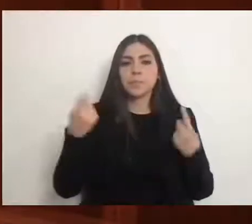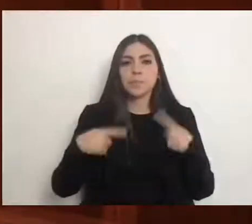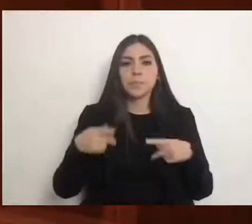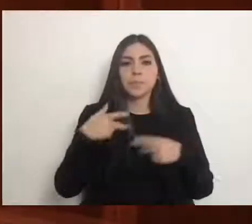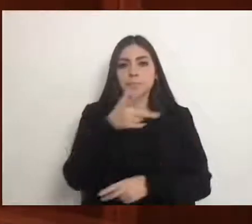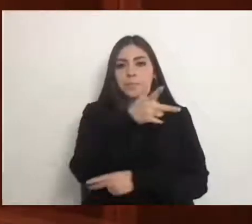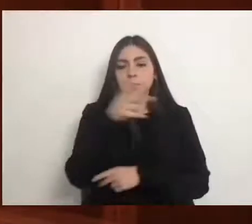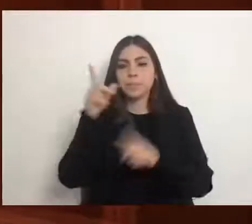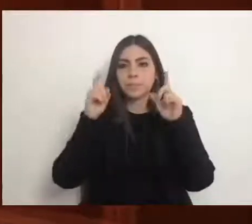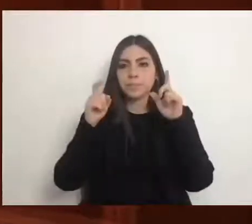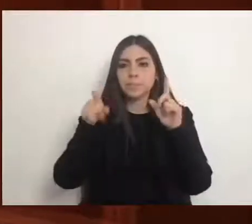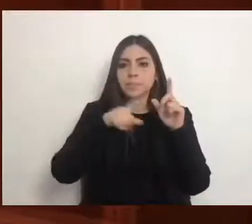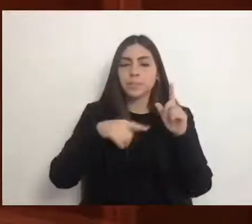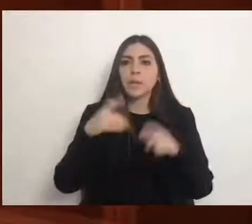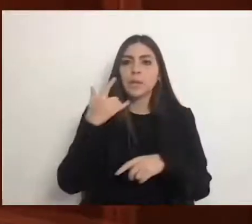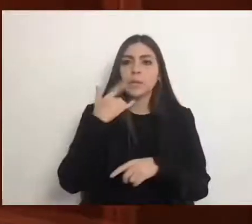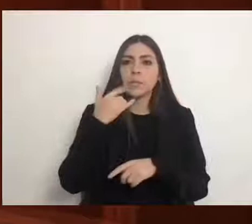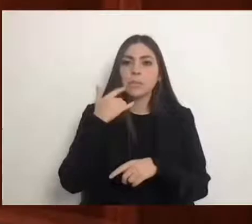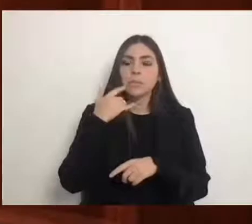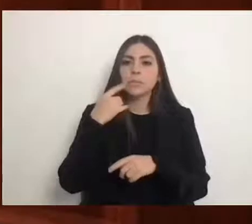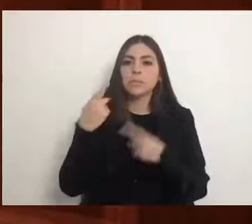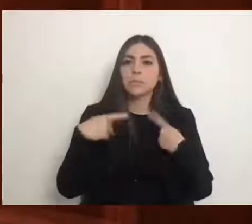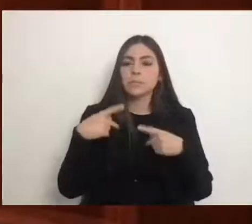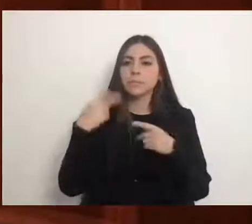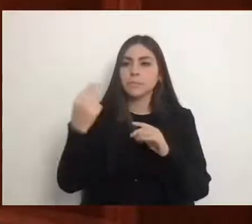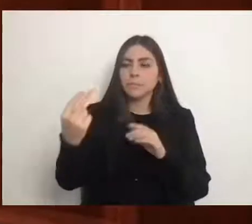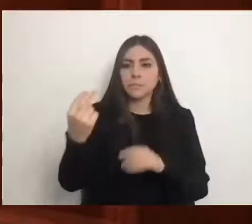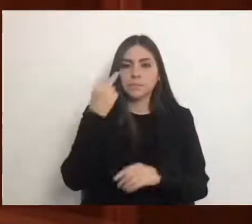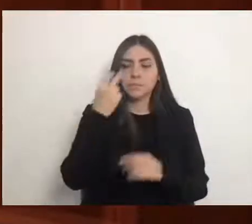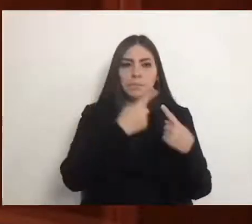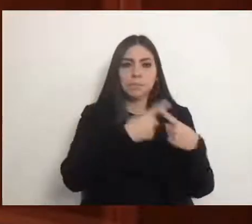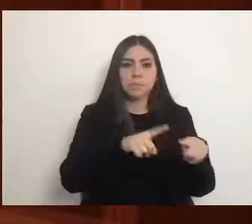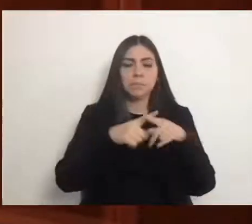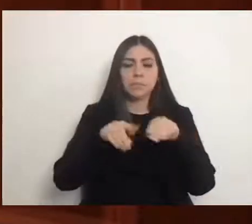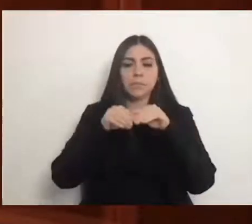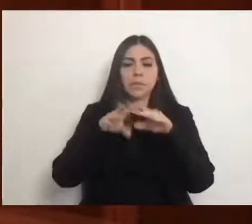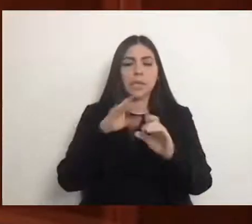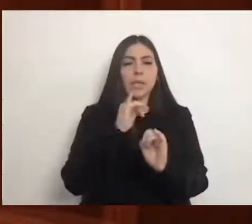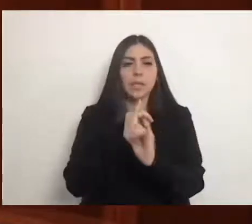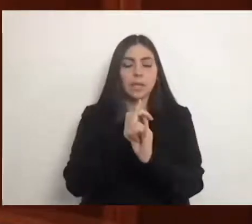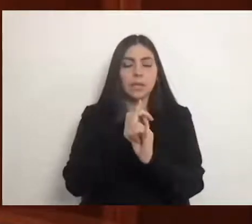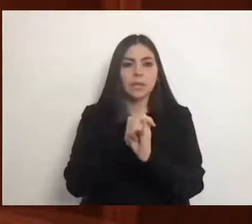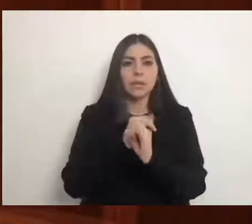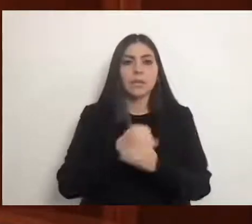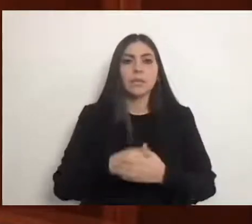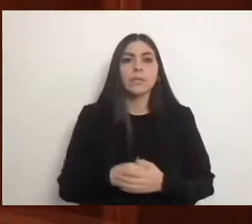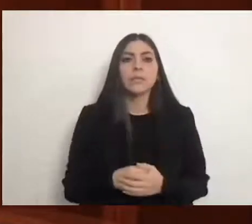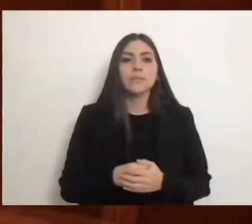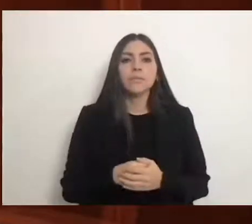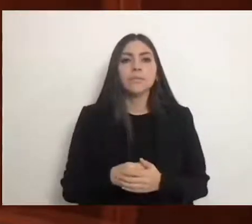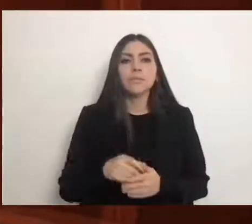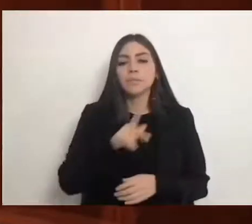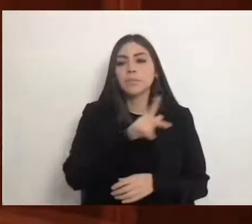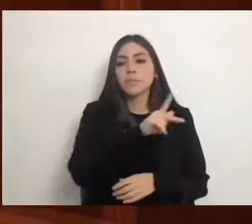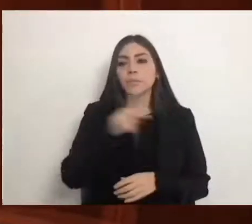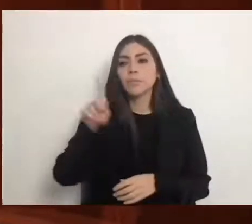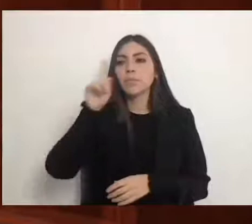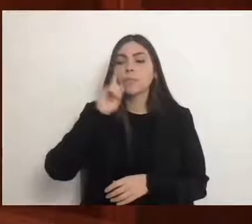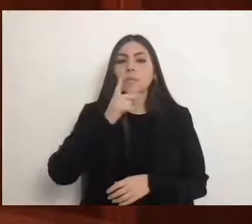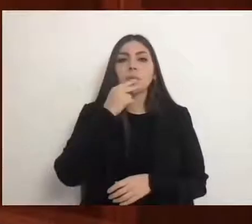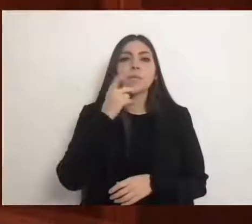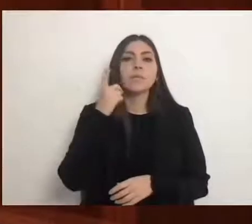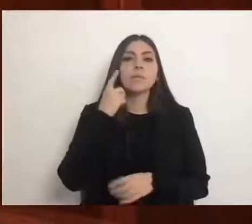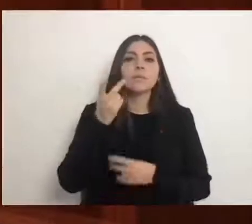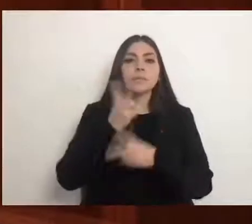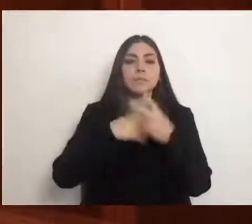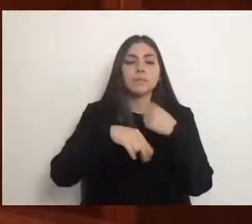quienes amablemente nos siguen por las distintas plataformas digitales, a todos los diputados presentes,